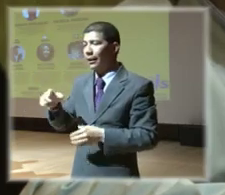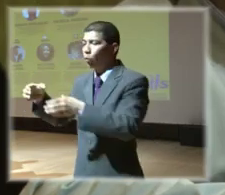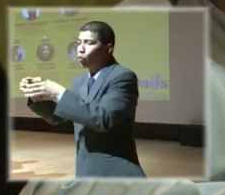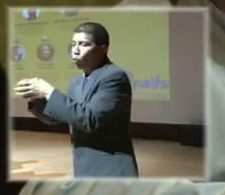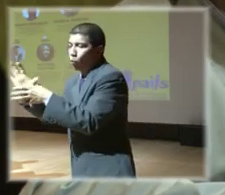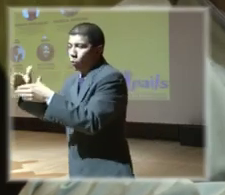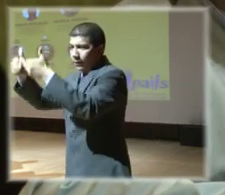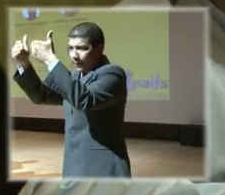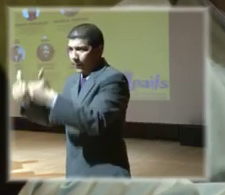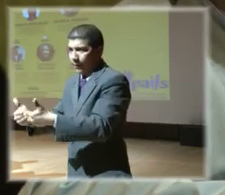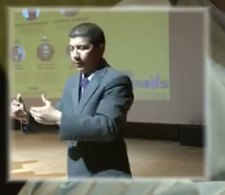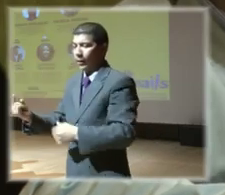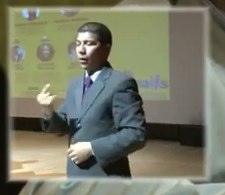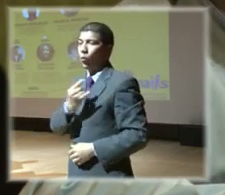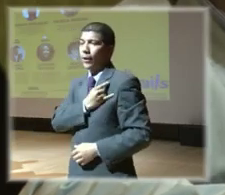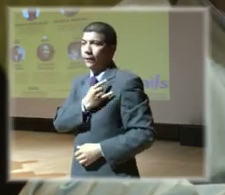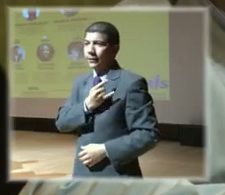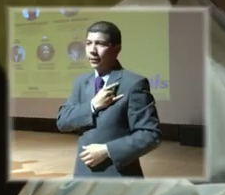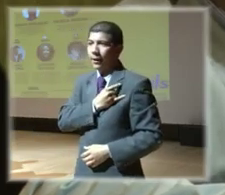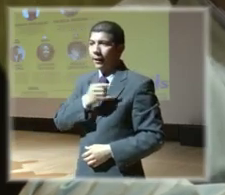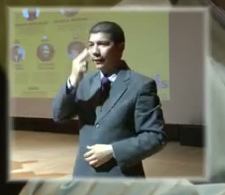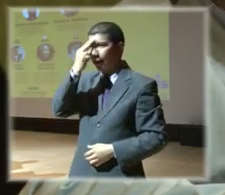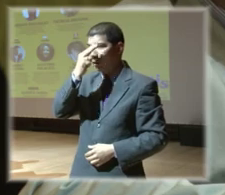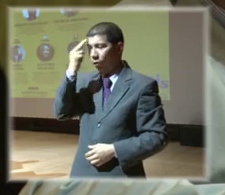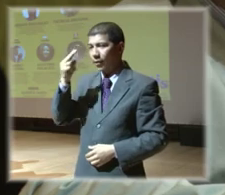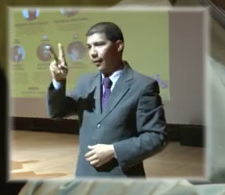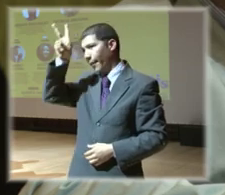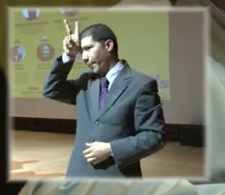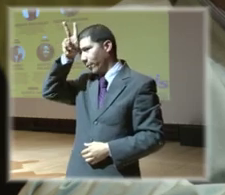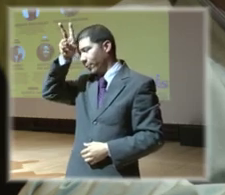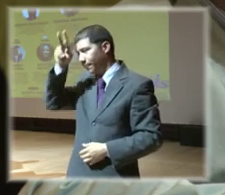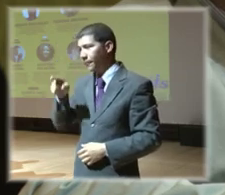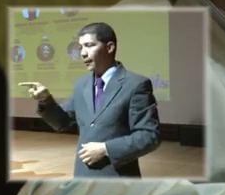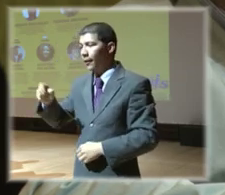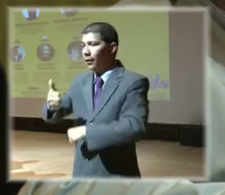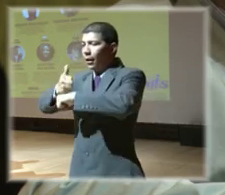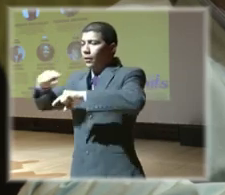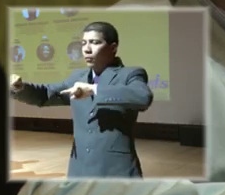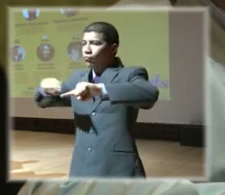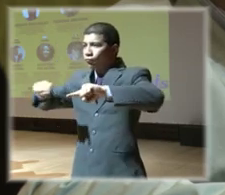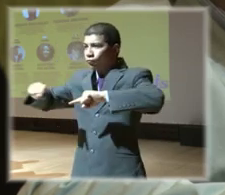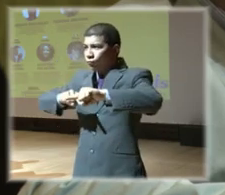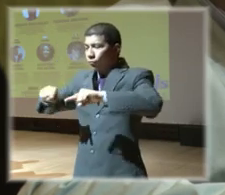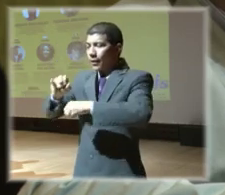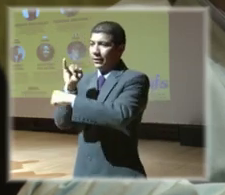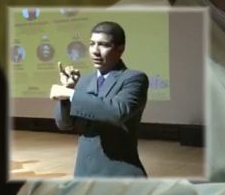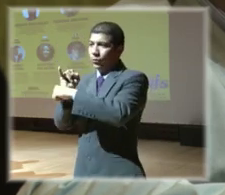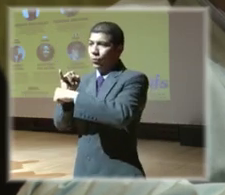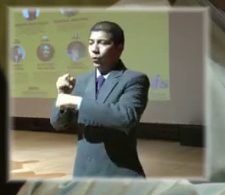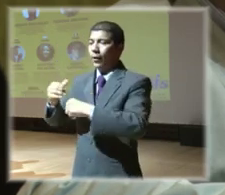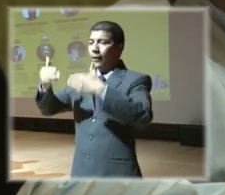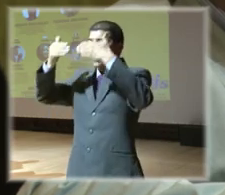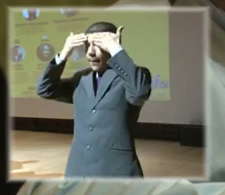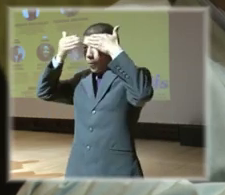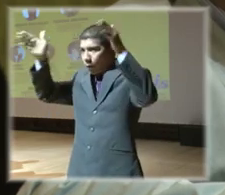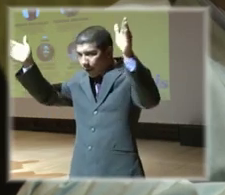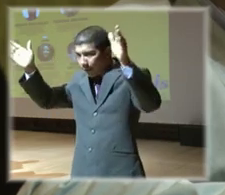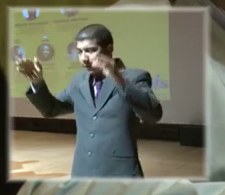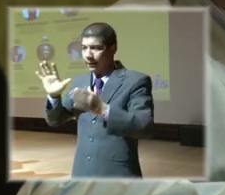Pontificia Universidad Católica de Perú. Es coordinadora académica y de investigaciones del Instituto de Democracia y Derechos Humanos de la misma